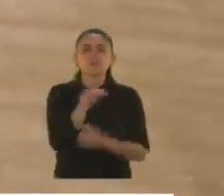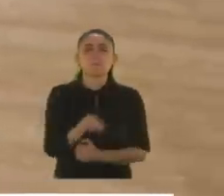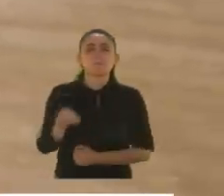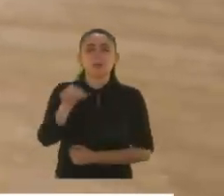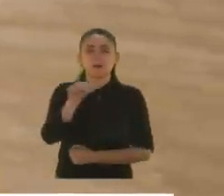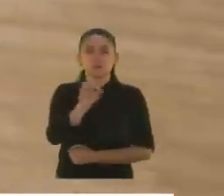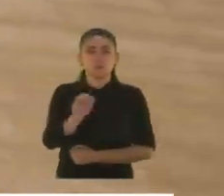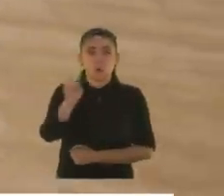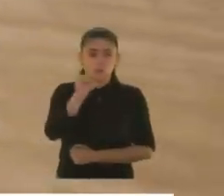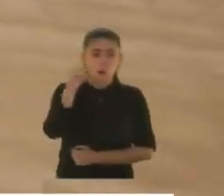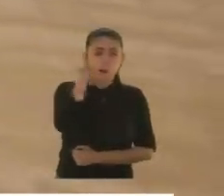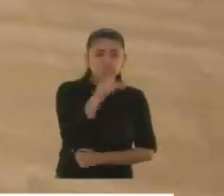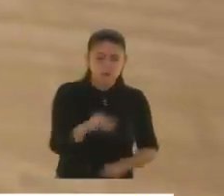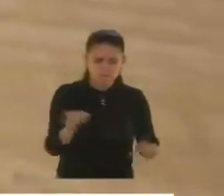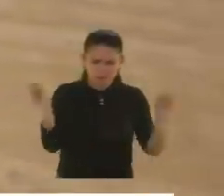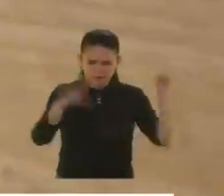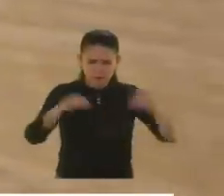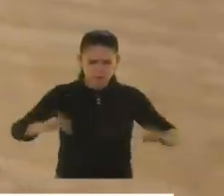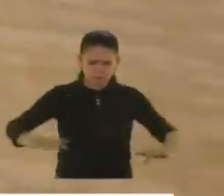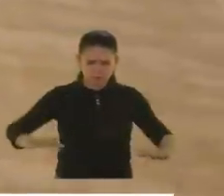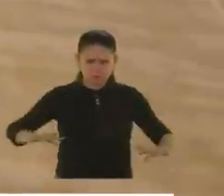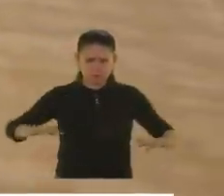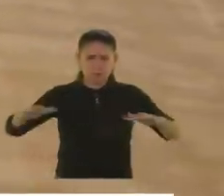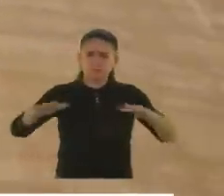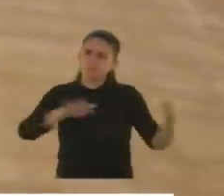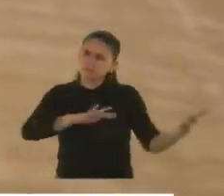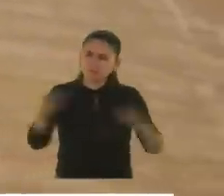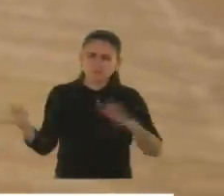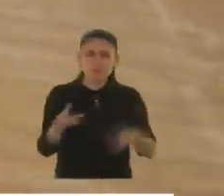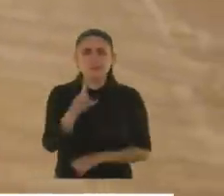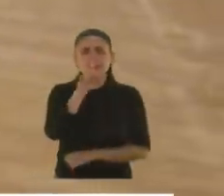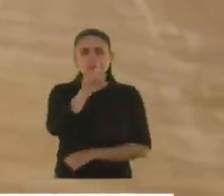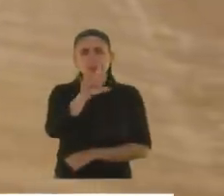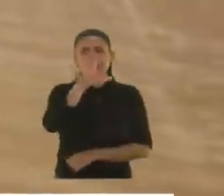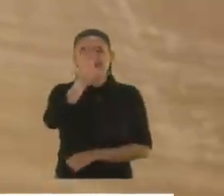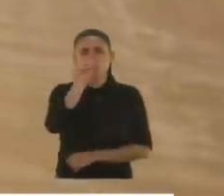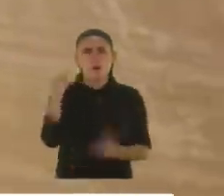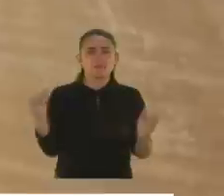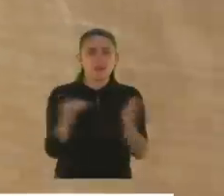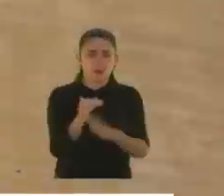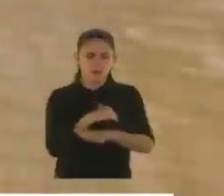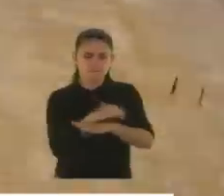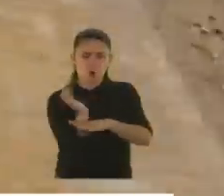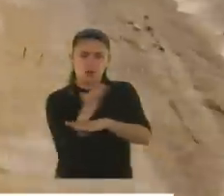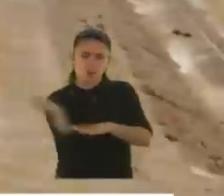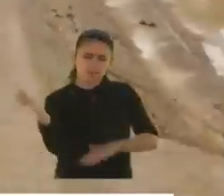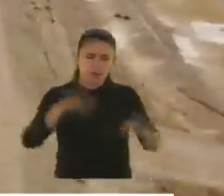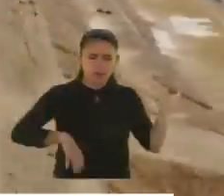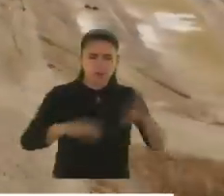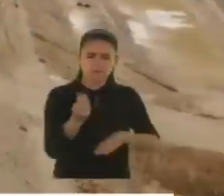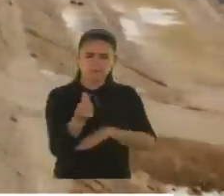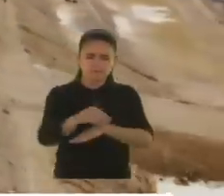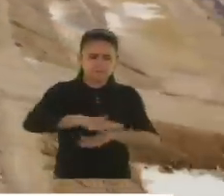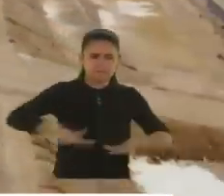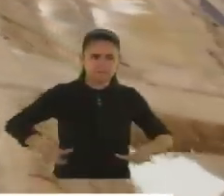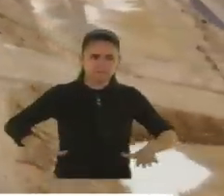cúbicos de material de relleno, un equivalente aproximadamente a 150.000 volquetadas.